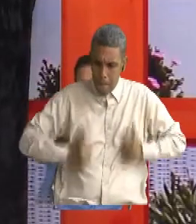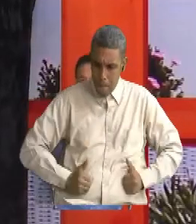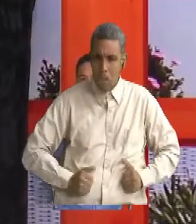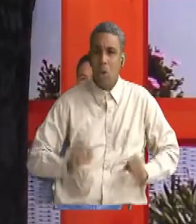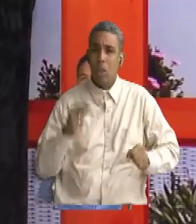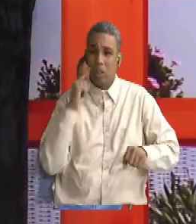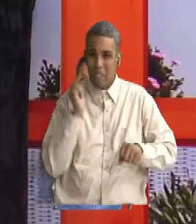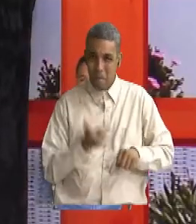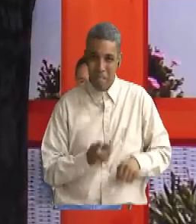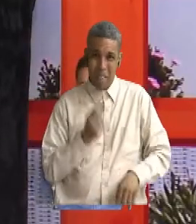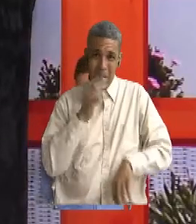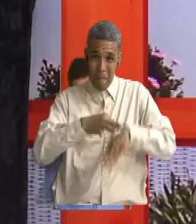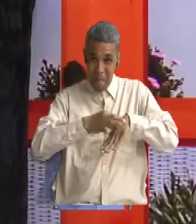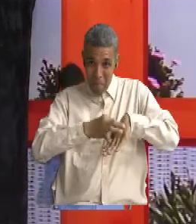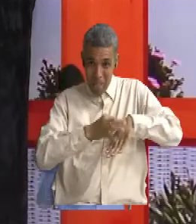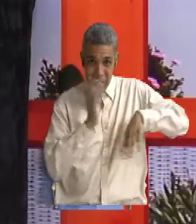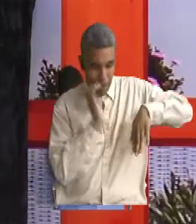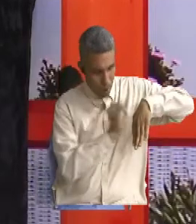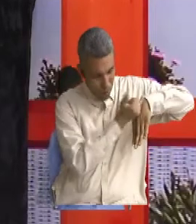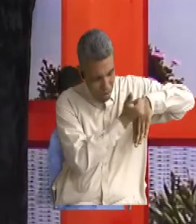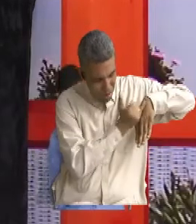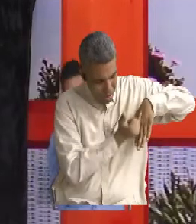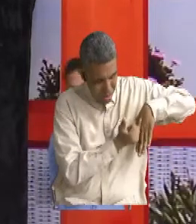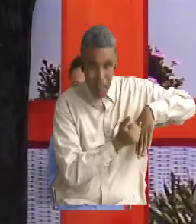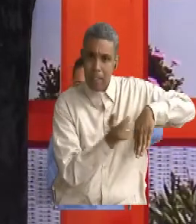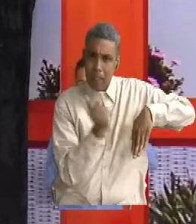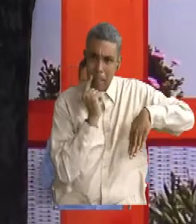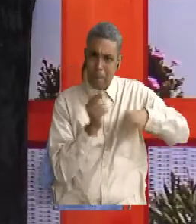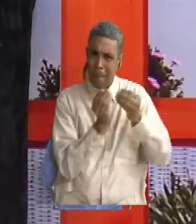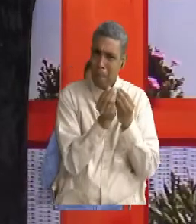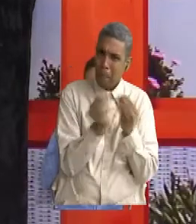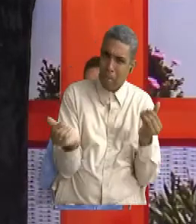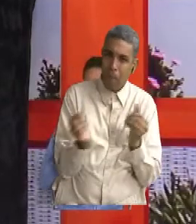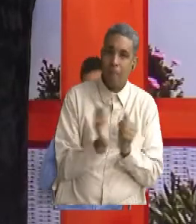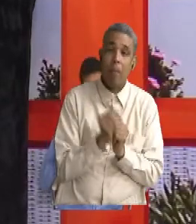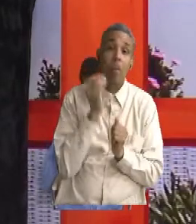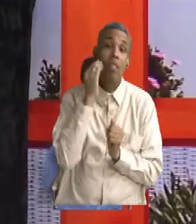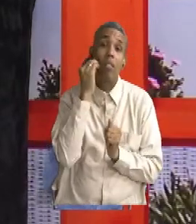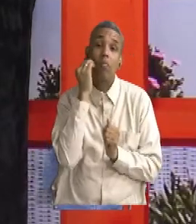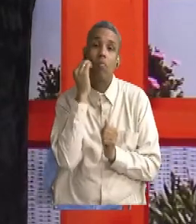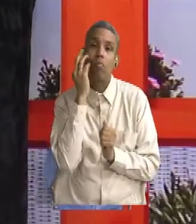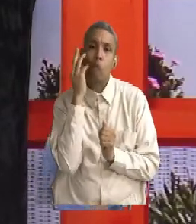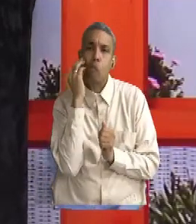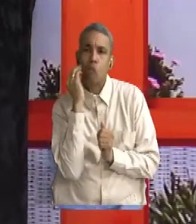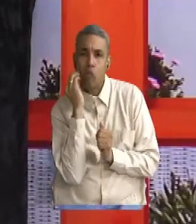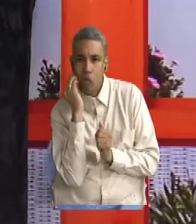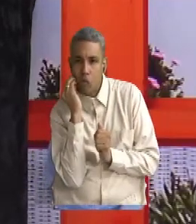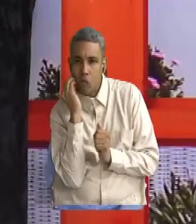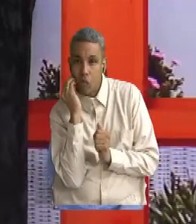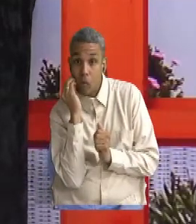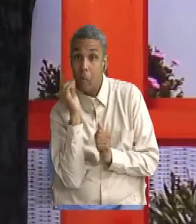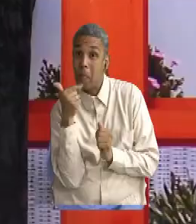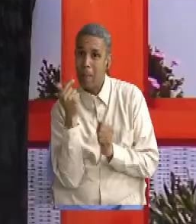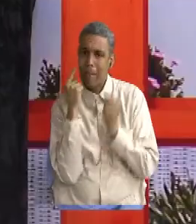estrías, nos sirve para facial, rejuvenecimiento facial y es el equipo más completo que tenemos